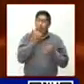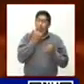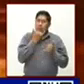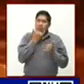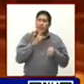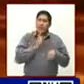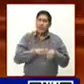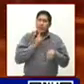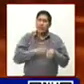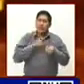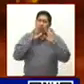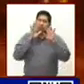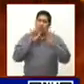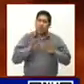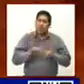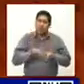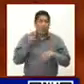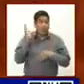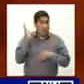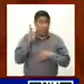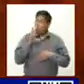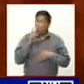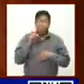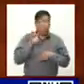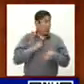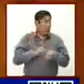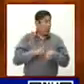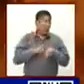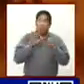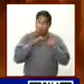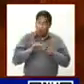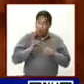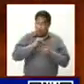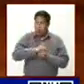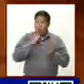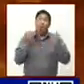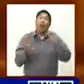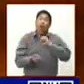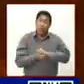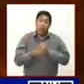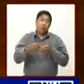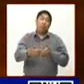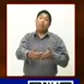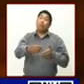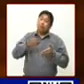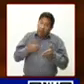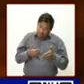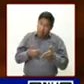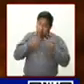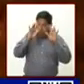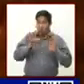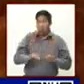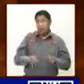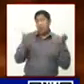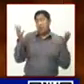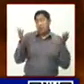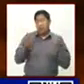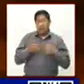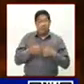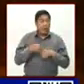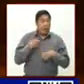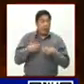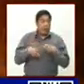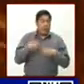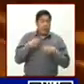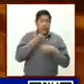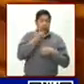la paz en la época de lluvias Esta no es época de lluvias pero si estos cambios climáticos que nos han tenido a muchos susceptibles